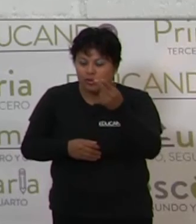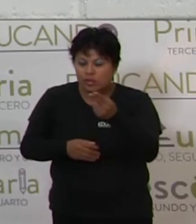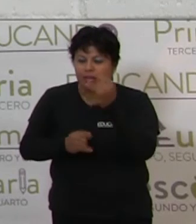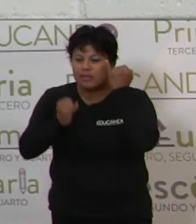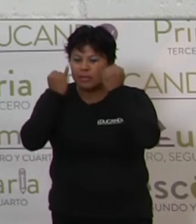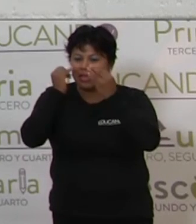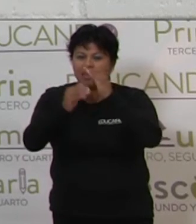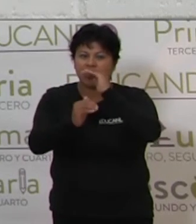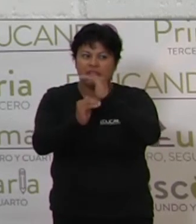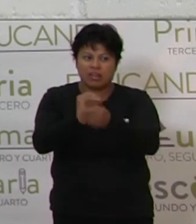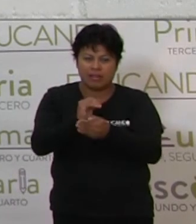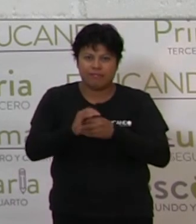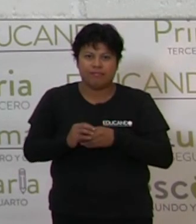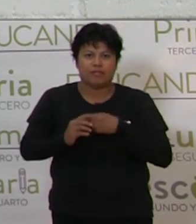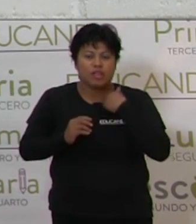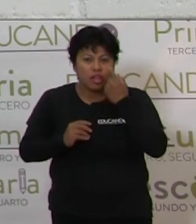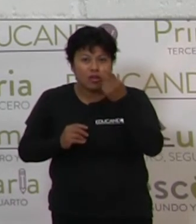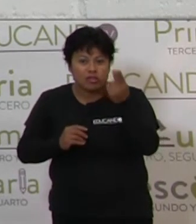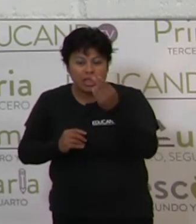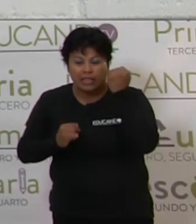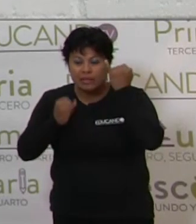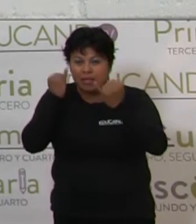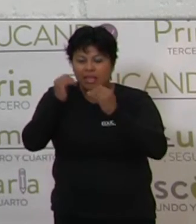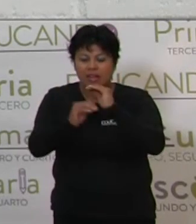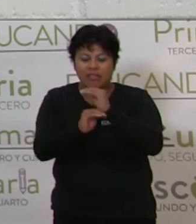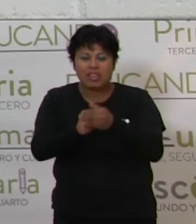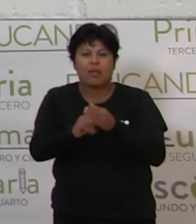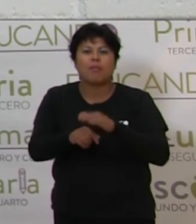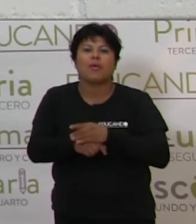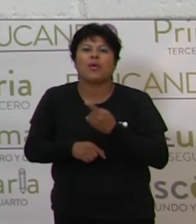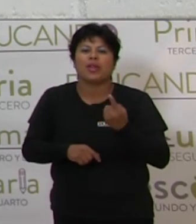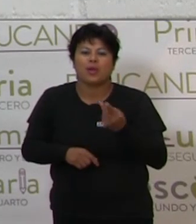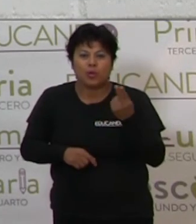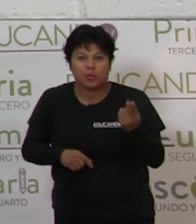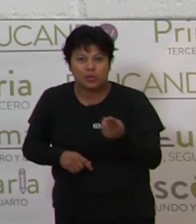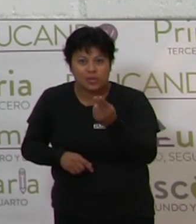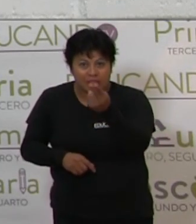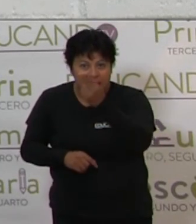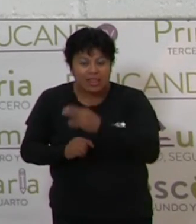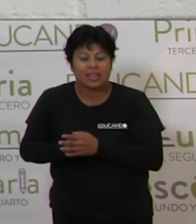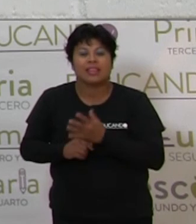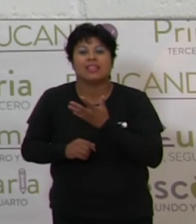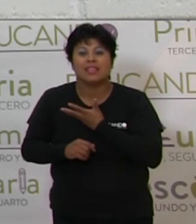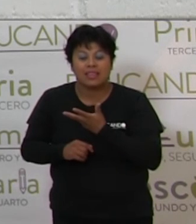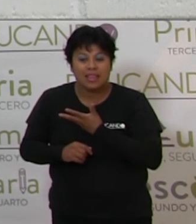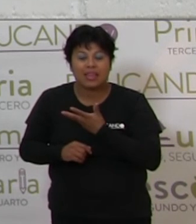quiero que se imaginen el final. Quiero que se imaginen el final porque